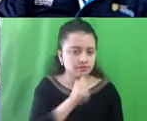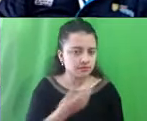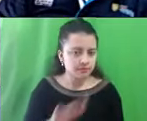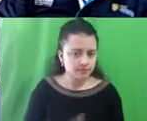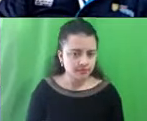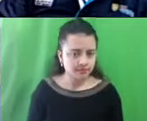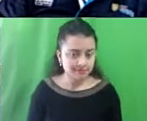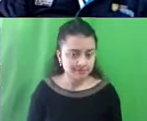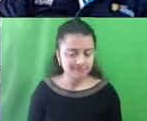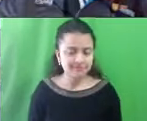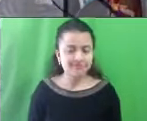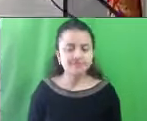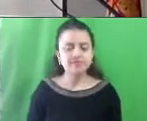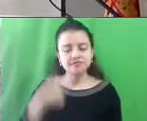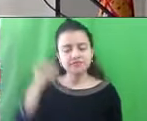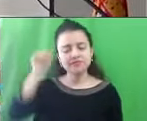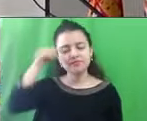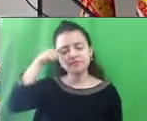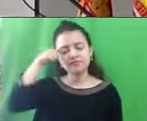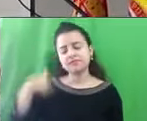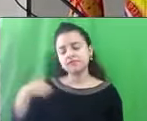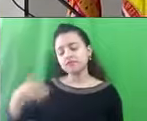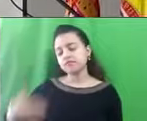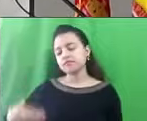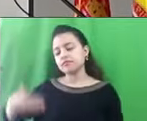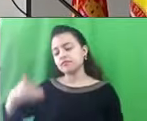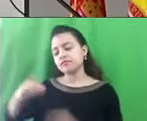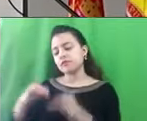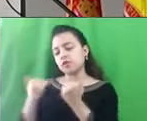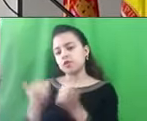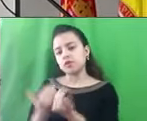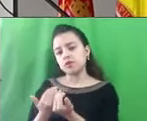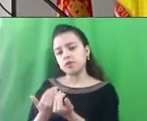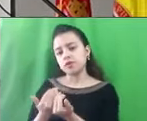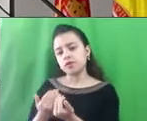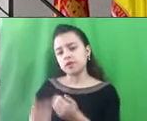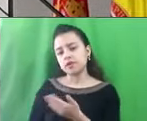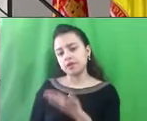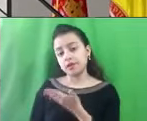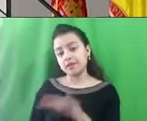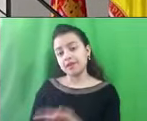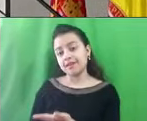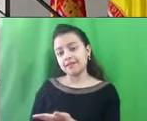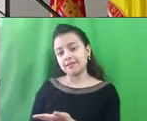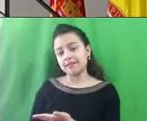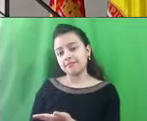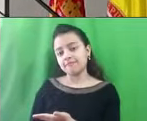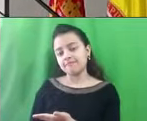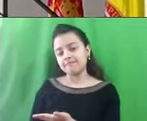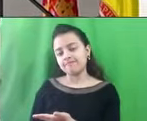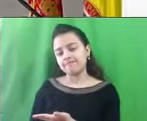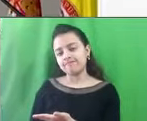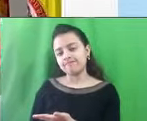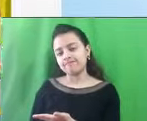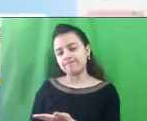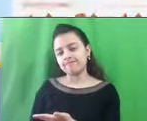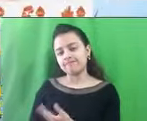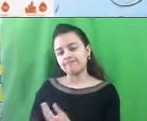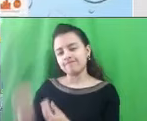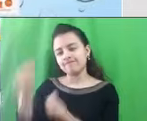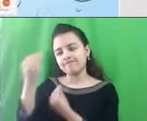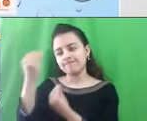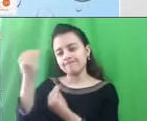estaba en primaria, yo estudié en la escuela de Eudoro, que hoy en día es el colegio Santa Rita, ¿cierto? Y creo que somos la última generación a la cual se le